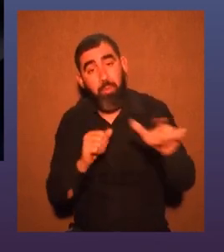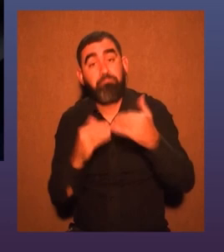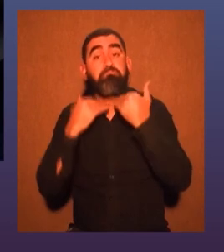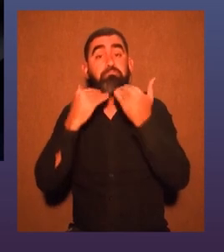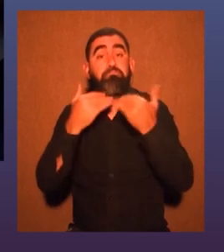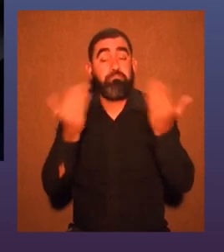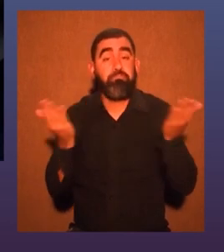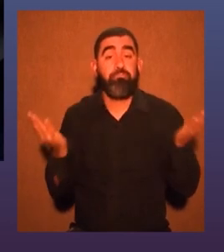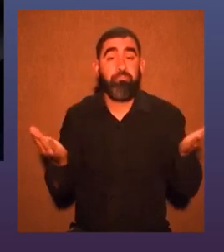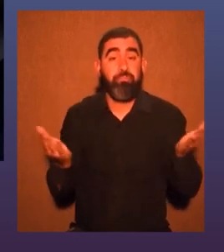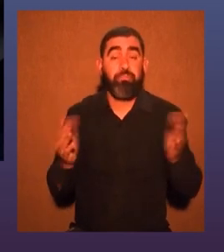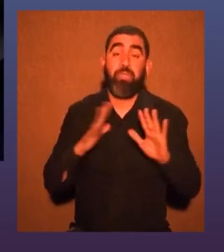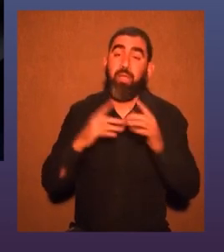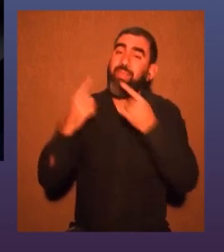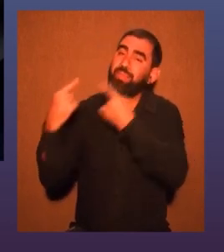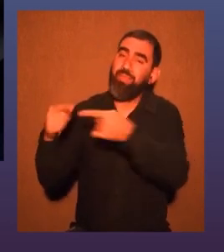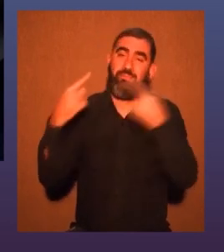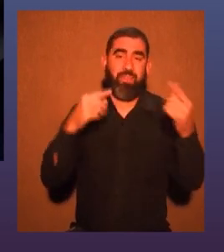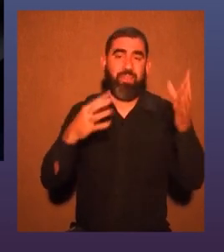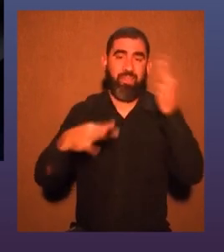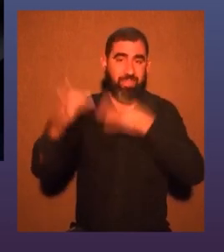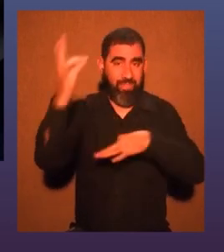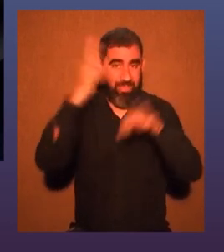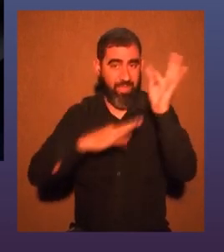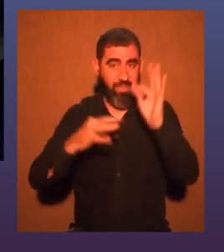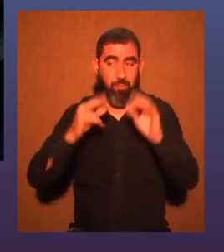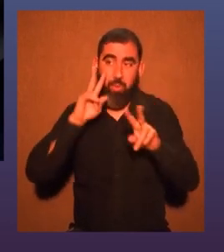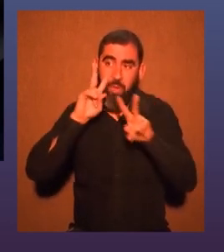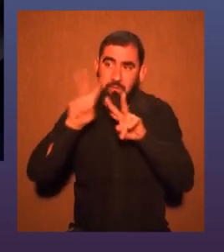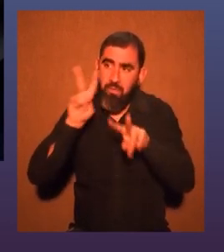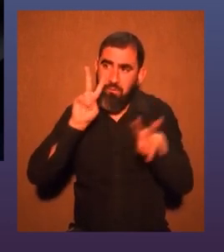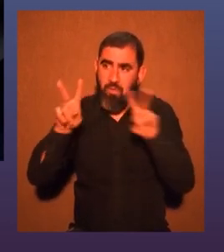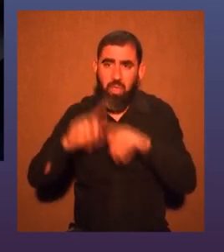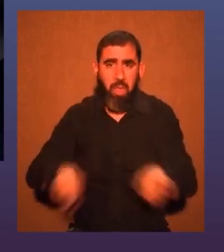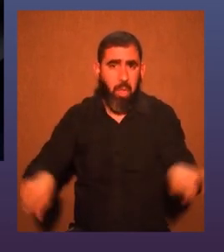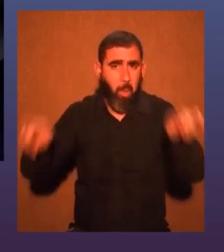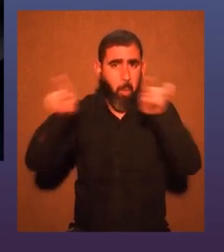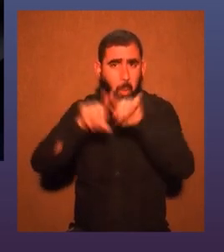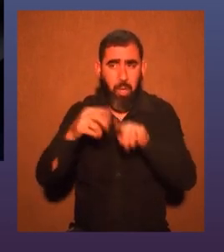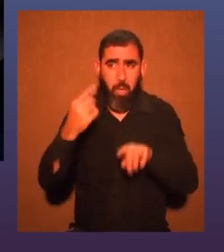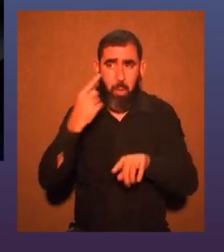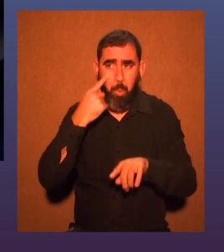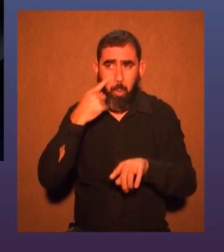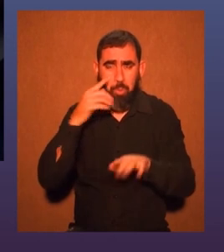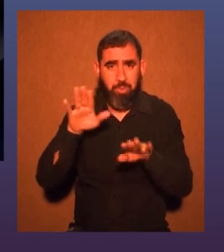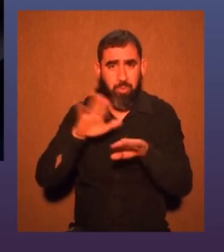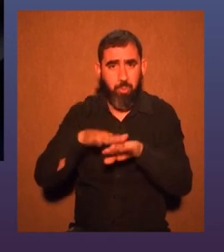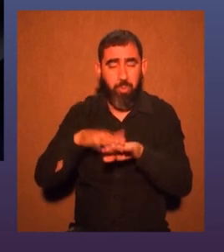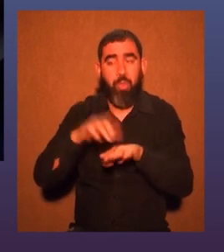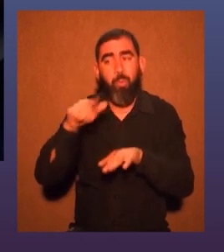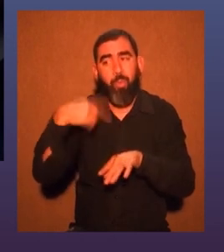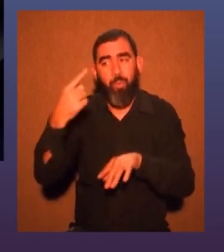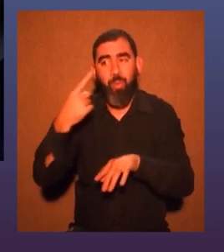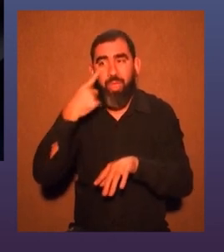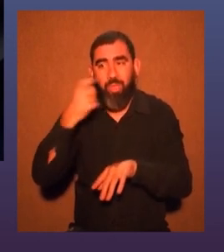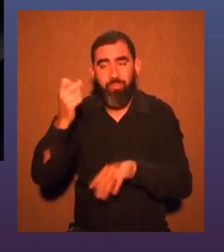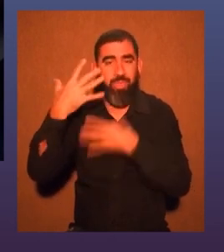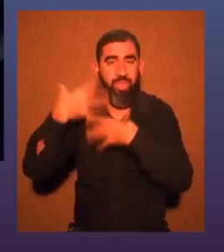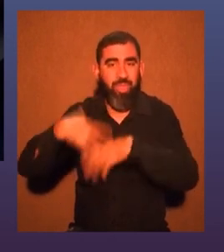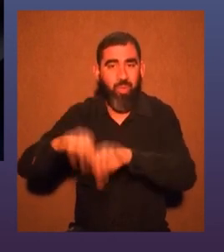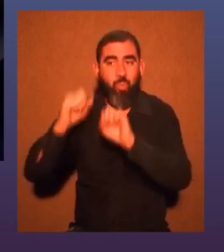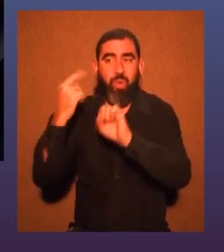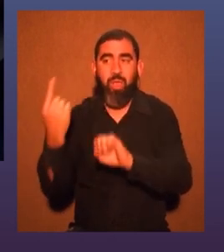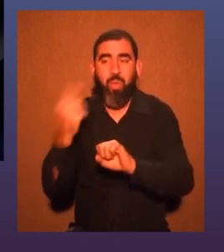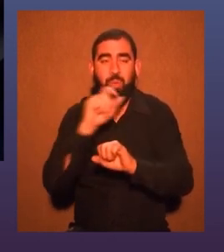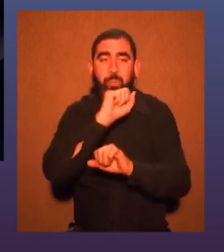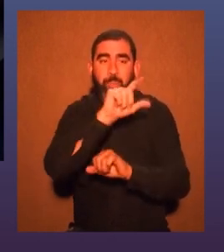Entonces, vos es distinto, porque además los ves todos iguales en un momento cuando los conoces, pero después te das cuenta de las particularidades, que cada uno